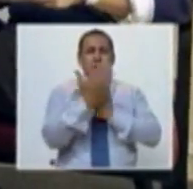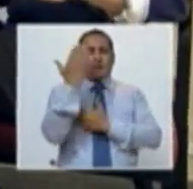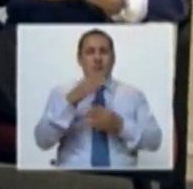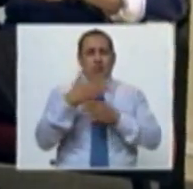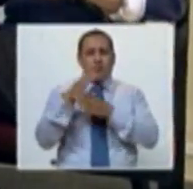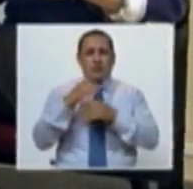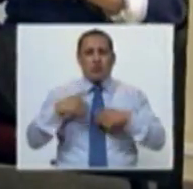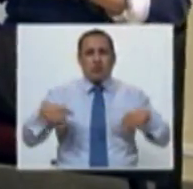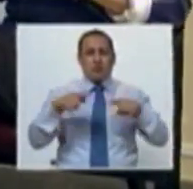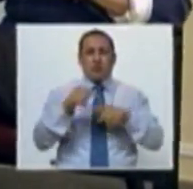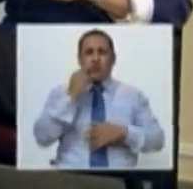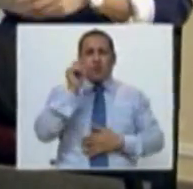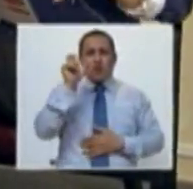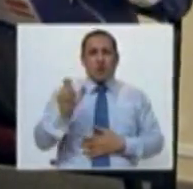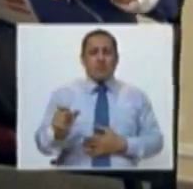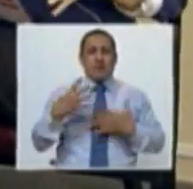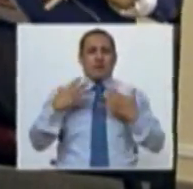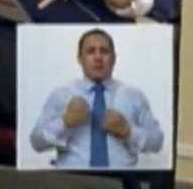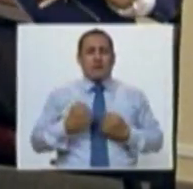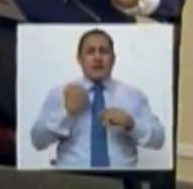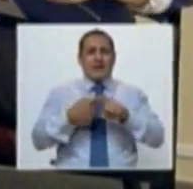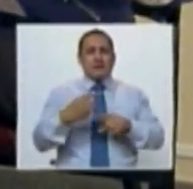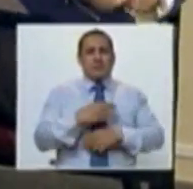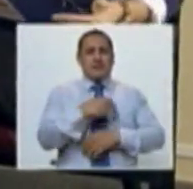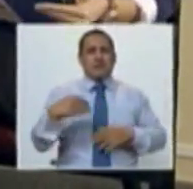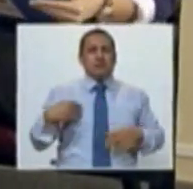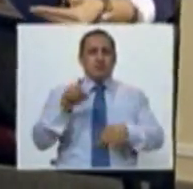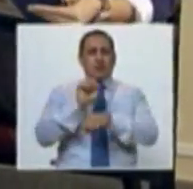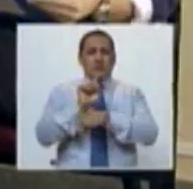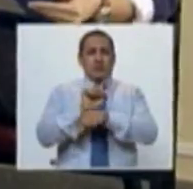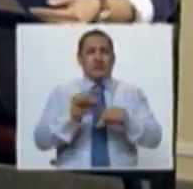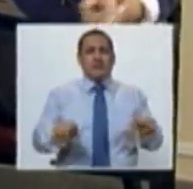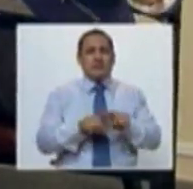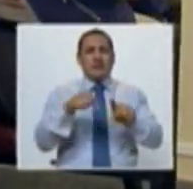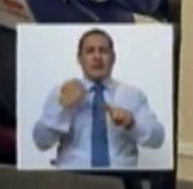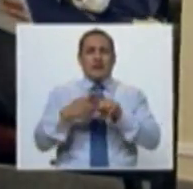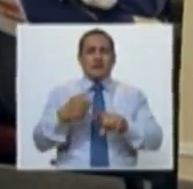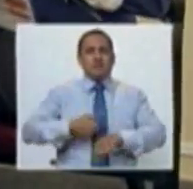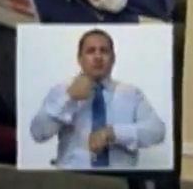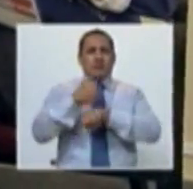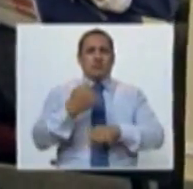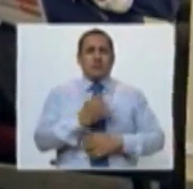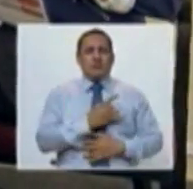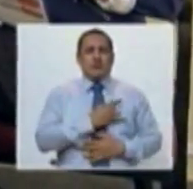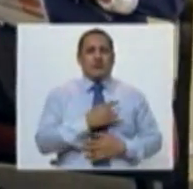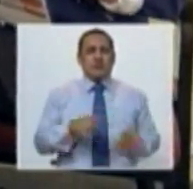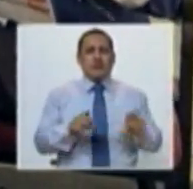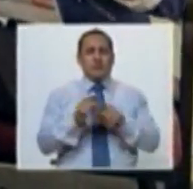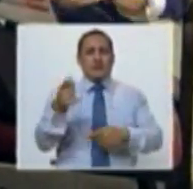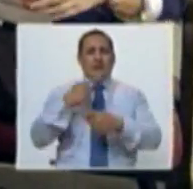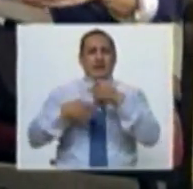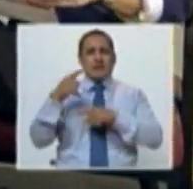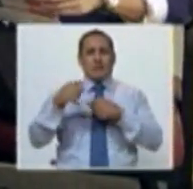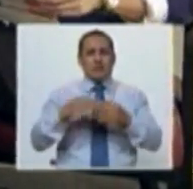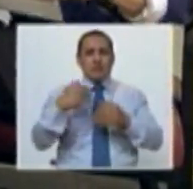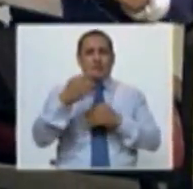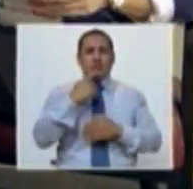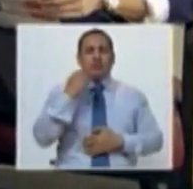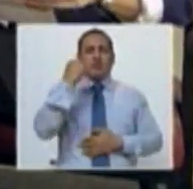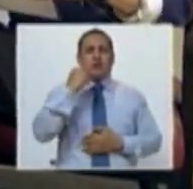con nosotros. Ha sido el doctor Javier Sota Nadal, exministro de Educación, también ex rector de la UNI. Nos vamos a ir a la pausa, pero regresamos rapidito en Tus